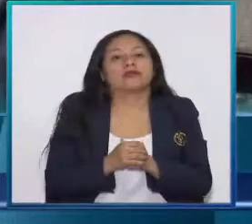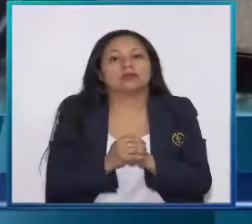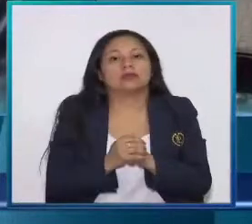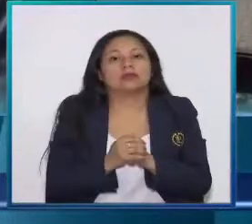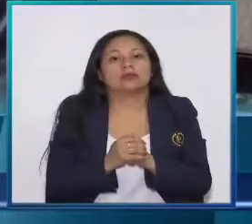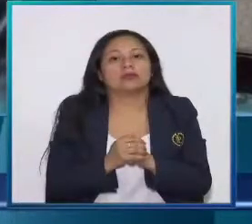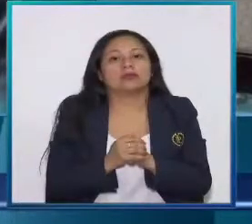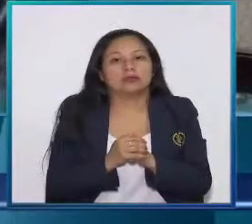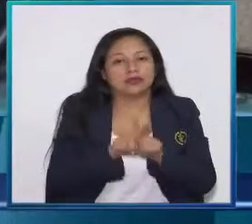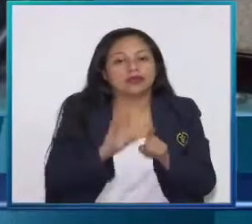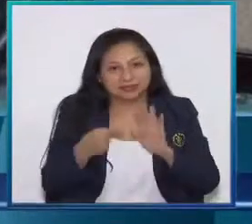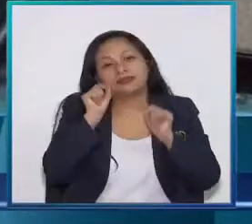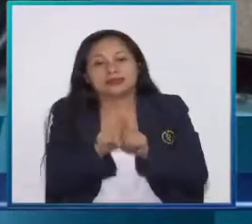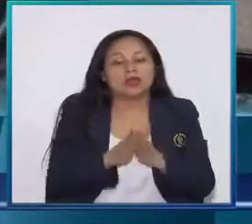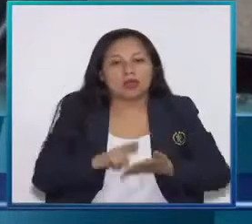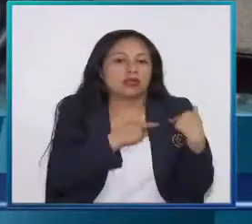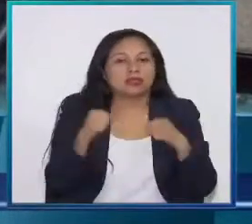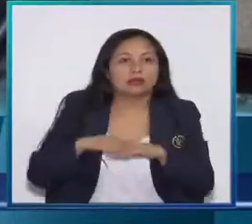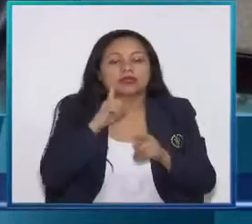Por tanto,